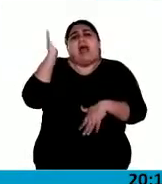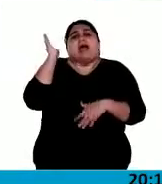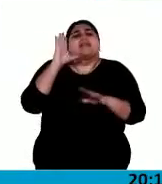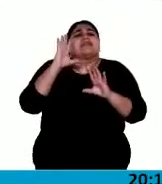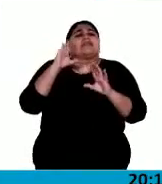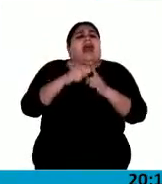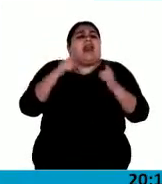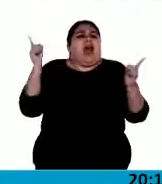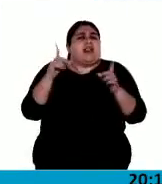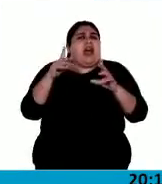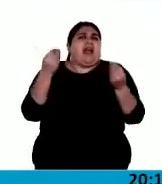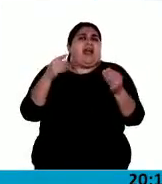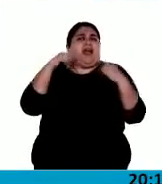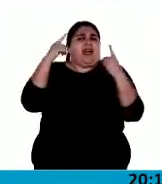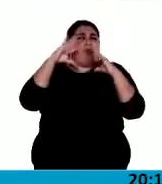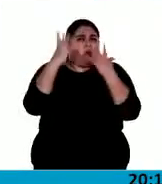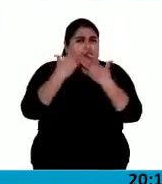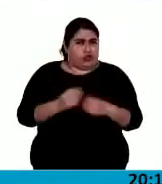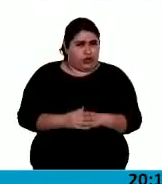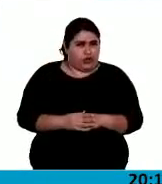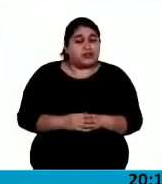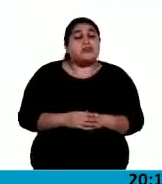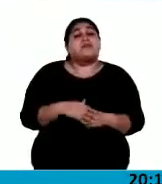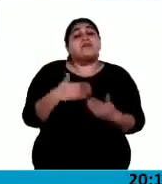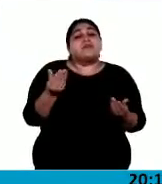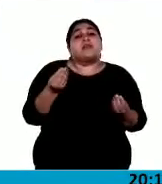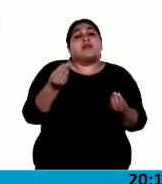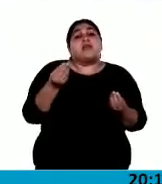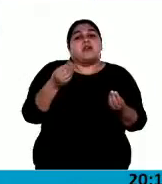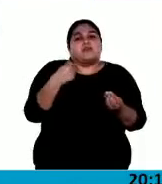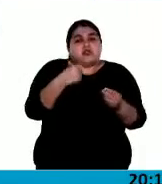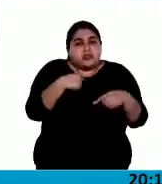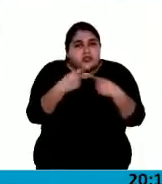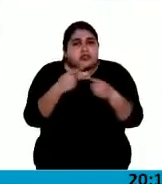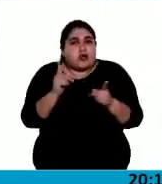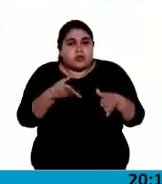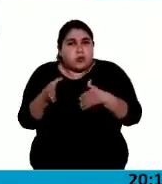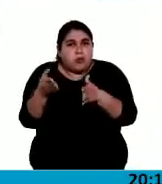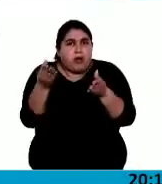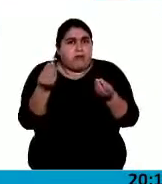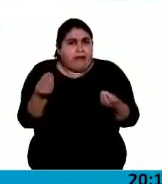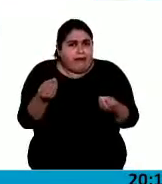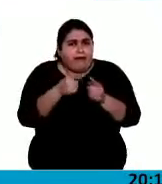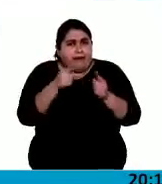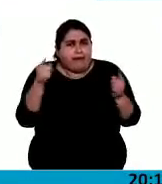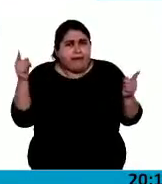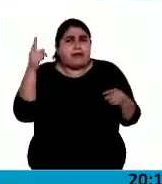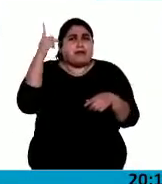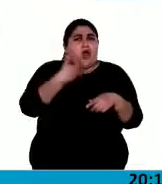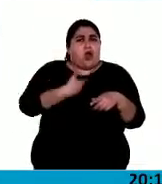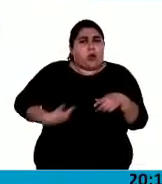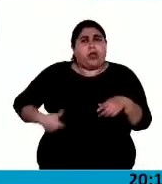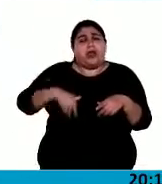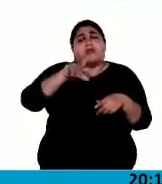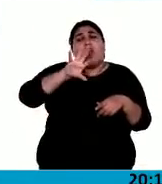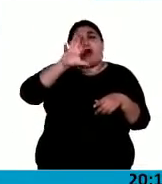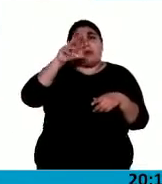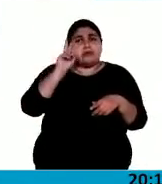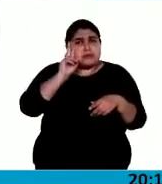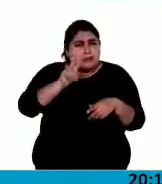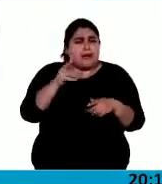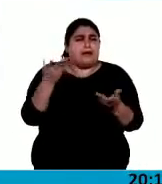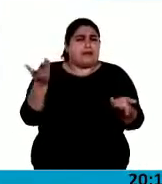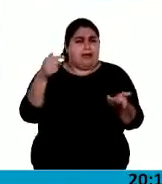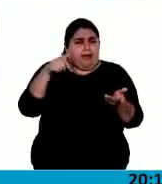lo increíble es que hoy todavía sigamos con ese mismo camino. Vemos una obstinación del gobierno provincial, sobre todo en